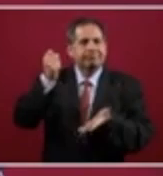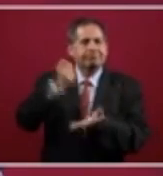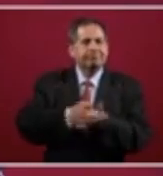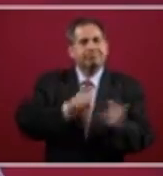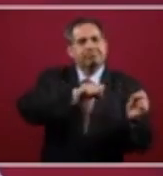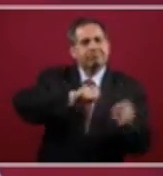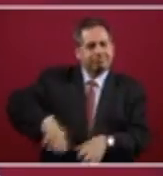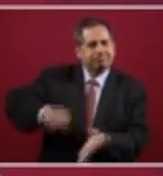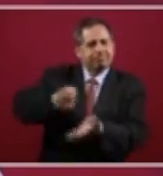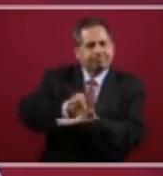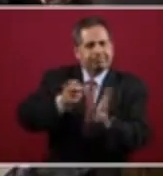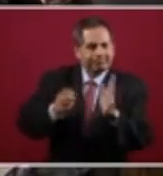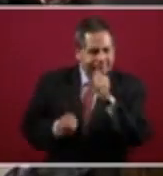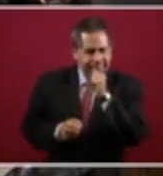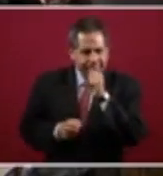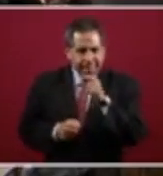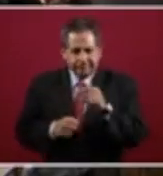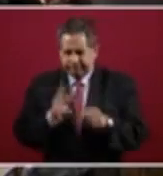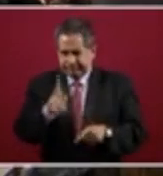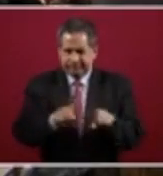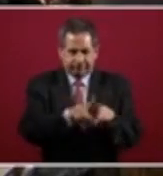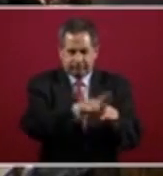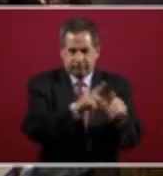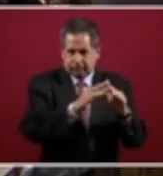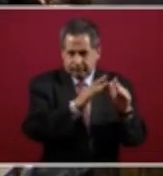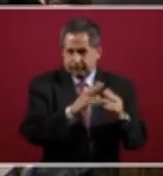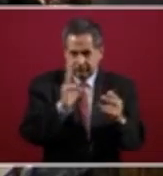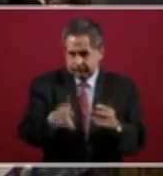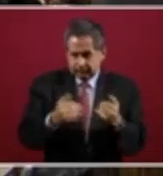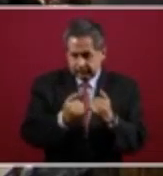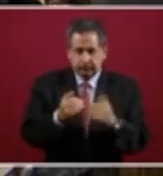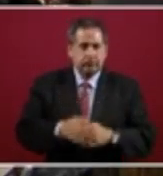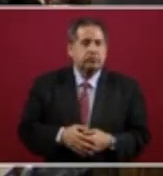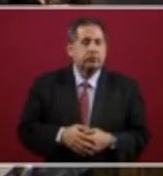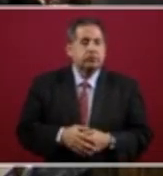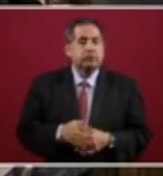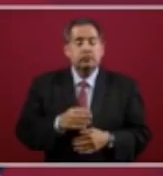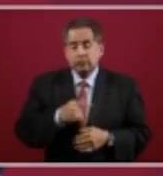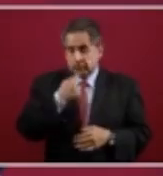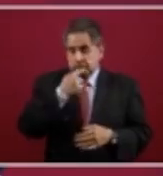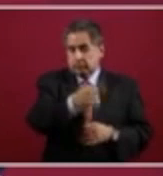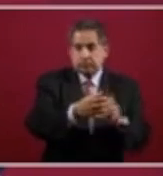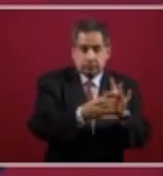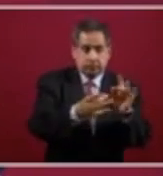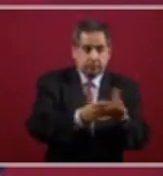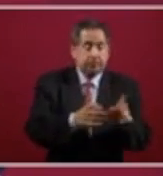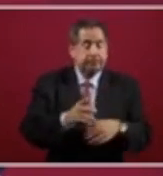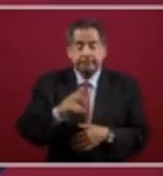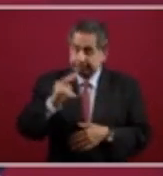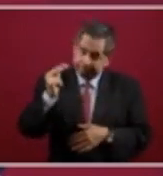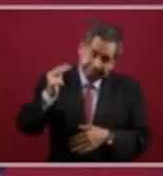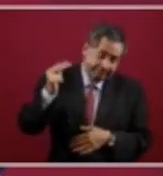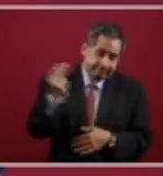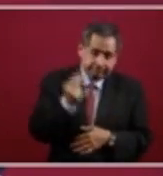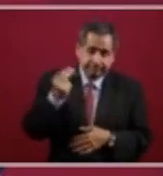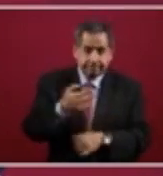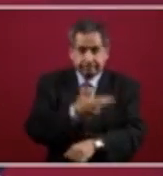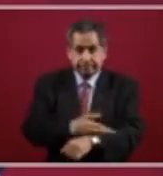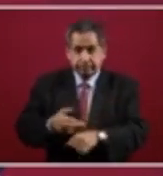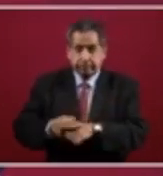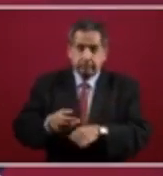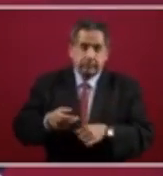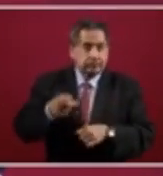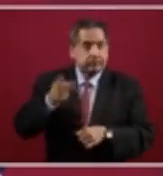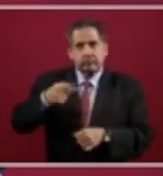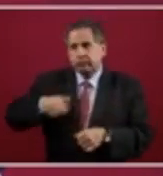comentado incluso sobre la casa. Estamos también ahí trabajando. Sí comentarte que sí nos surge esto porque cuesta muy caro la